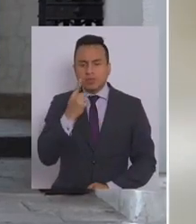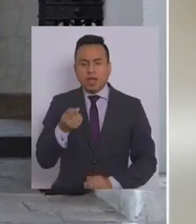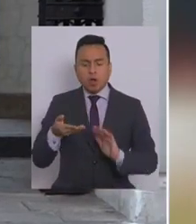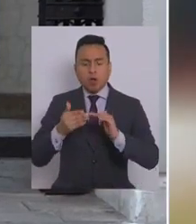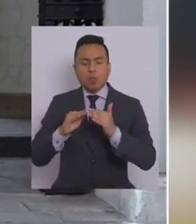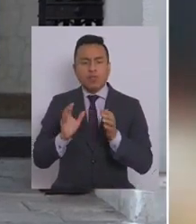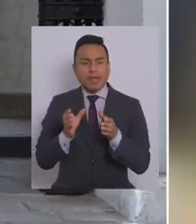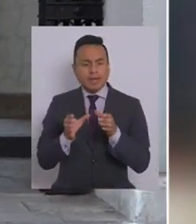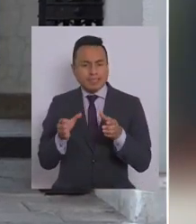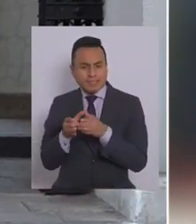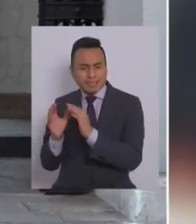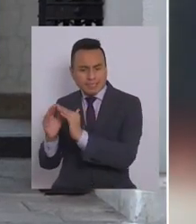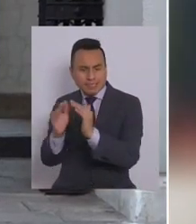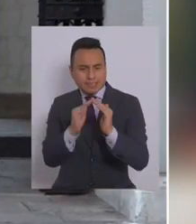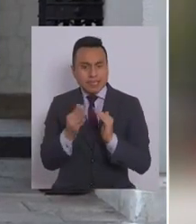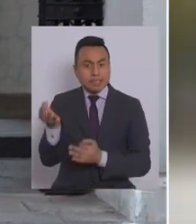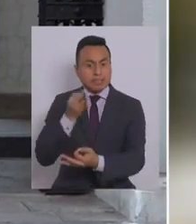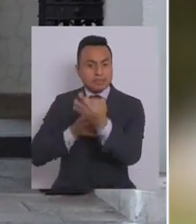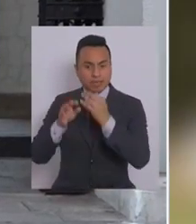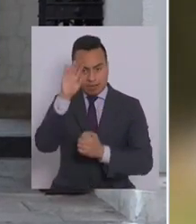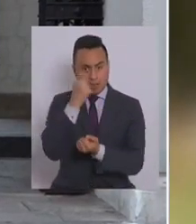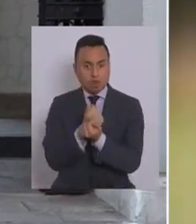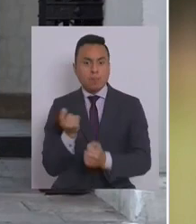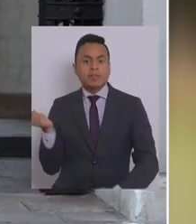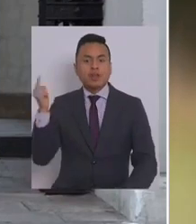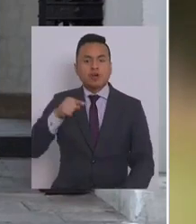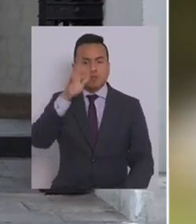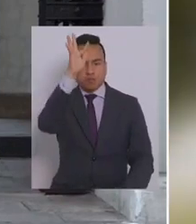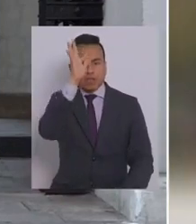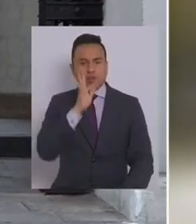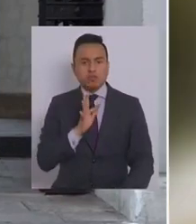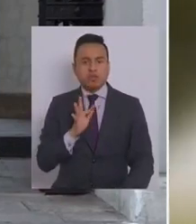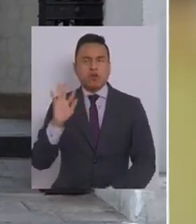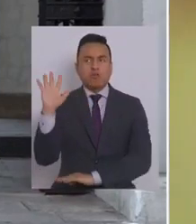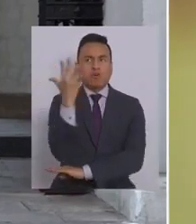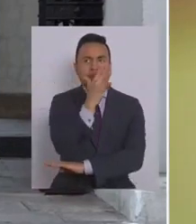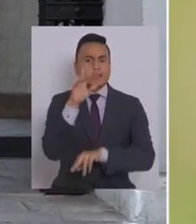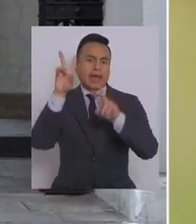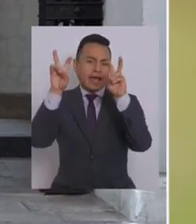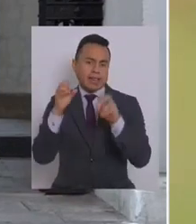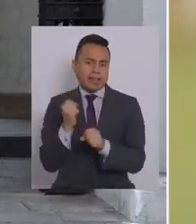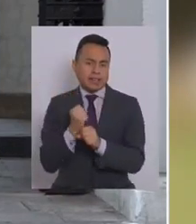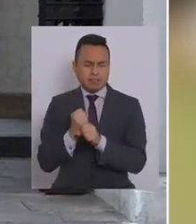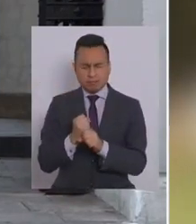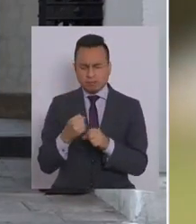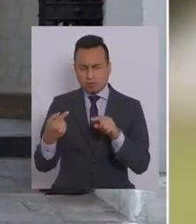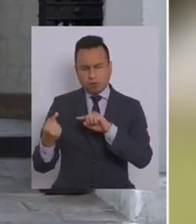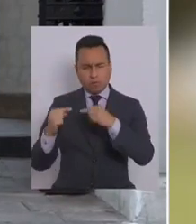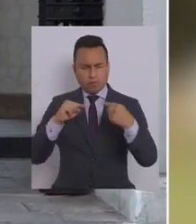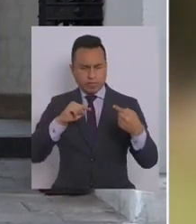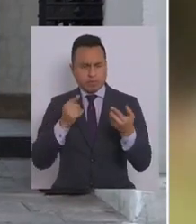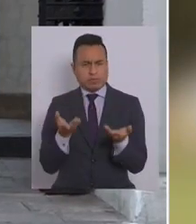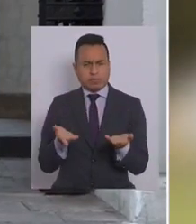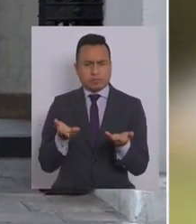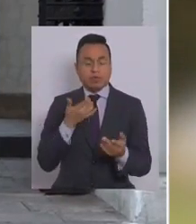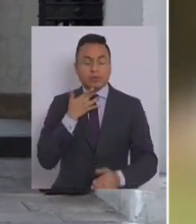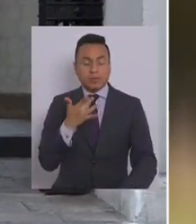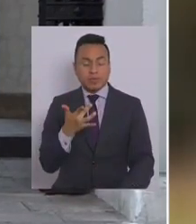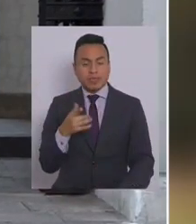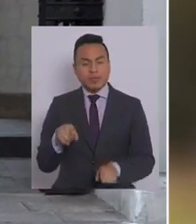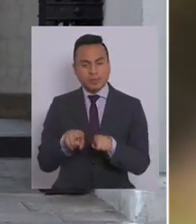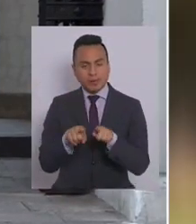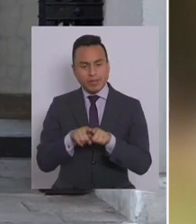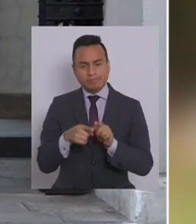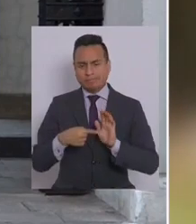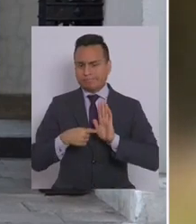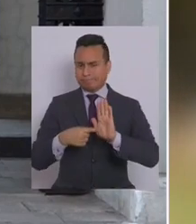del sector dicen que estos carabineros se presentaron como funcionarios forestales y que eso ocasionó un conflicto porque de alguna manera quedó